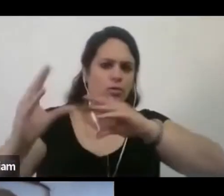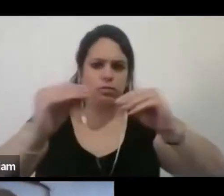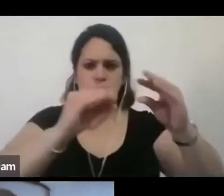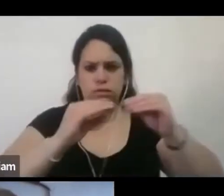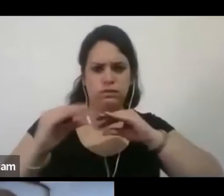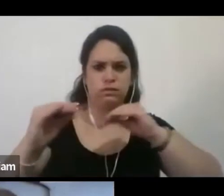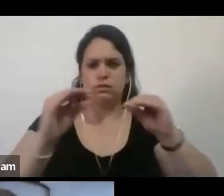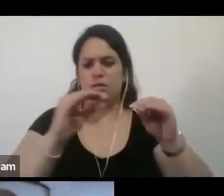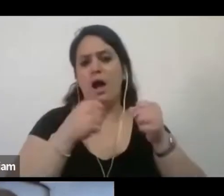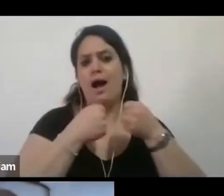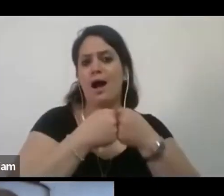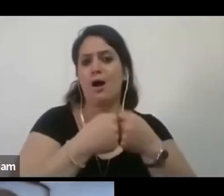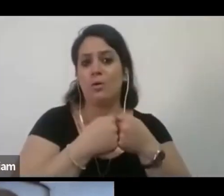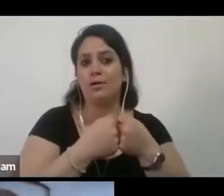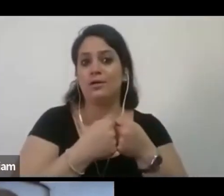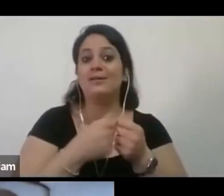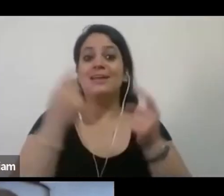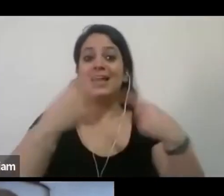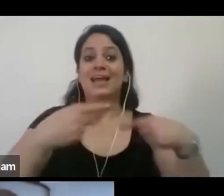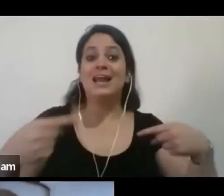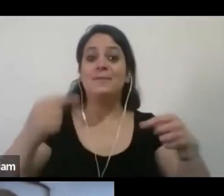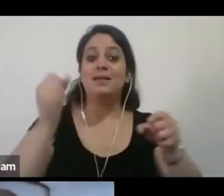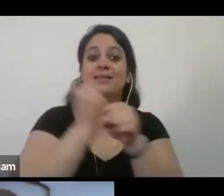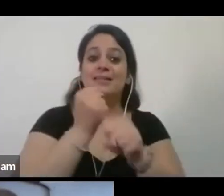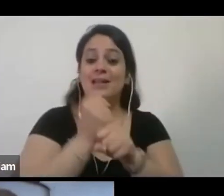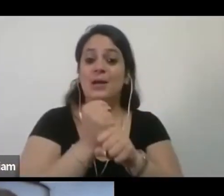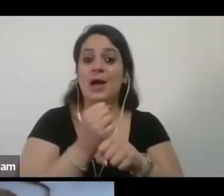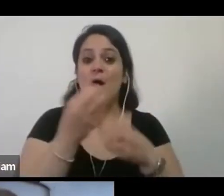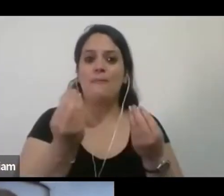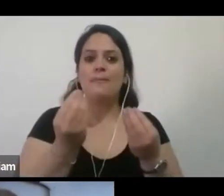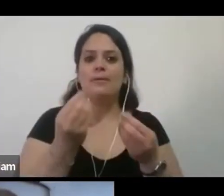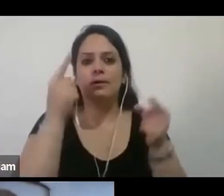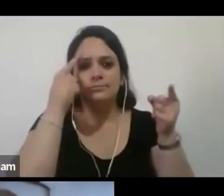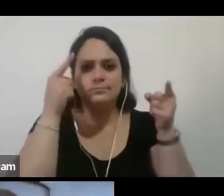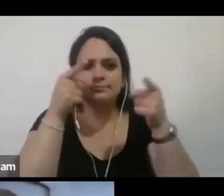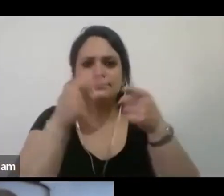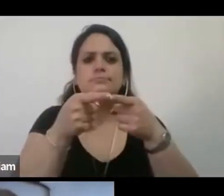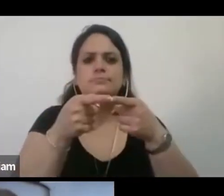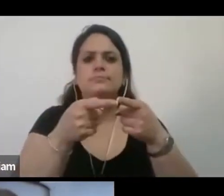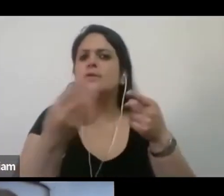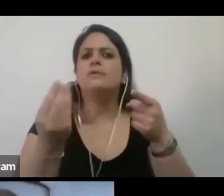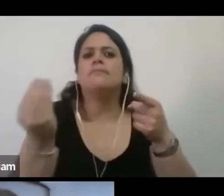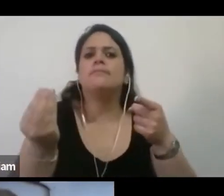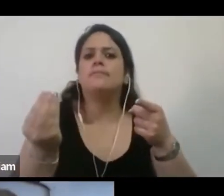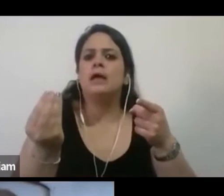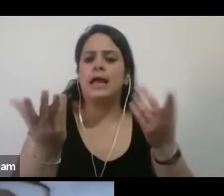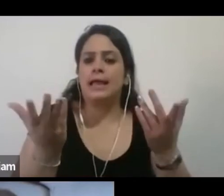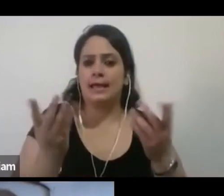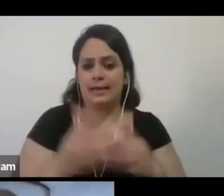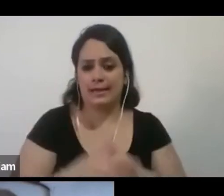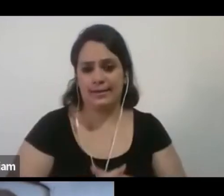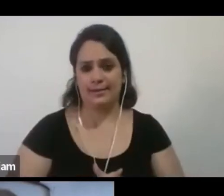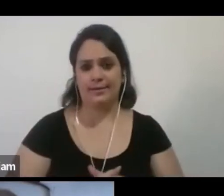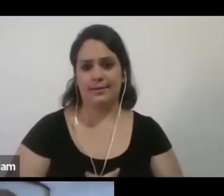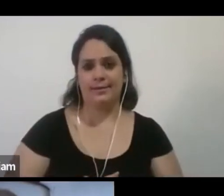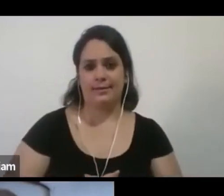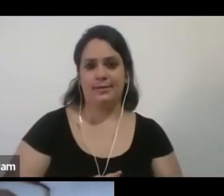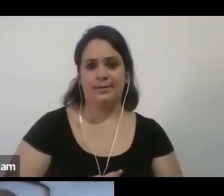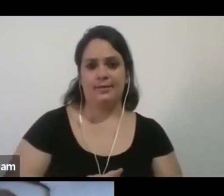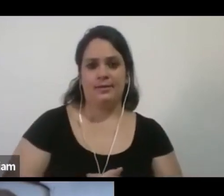y armar las herramientas de trabajo para qué queremos lograr y hacia dónde vamos.